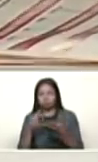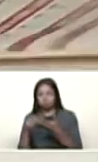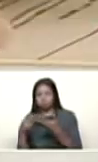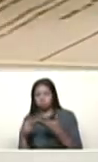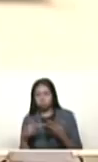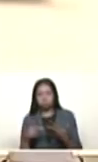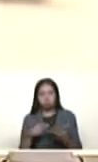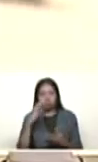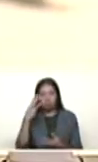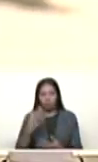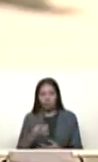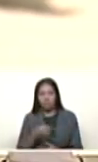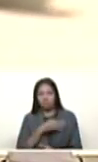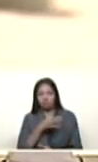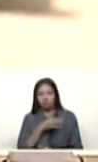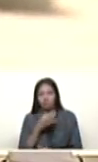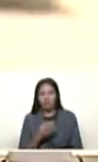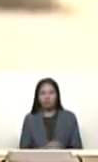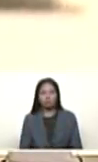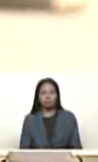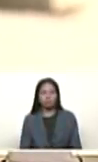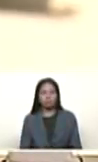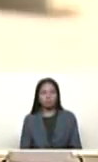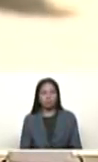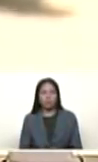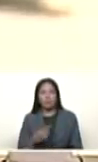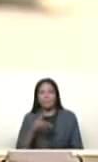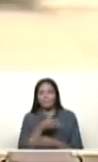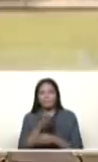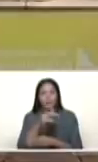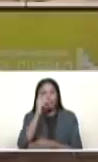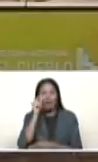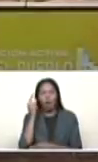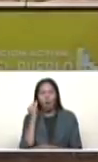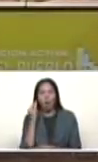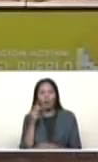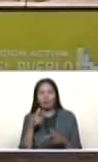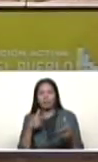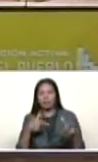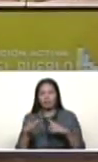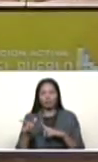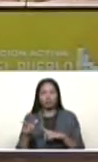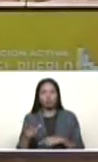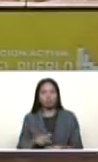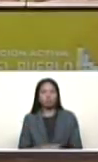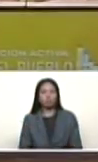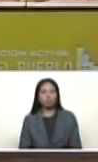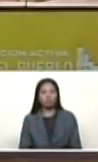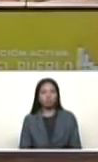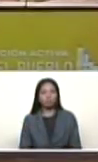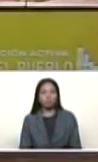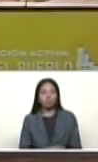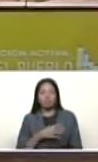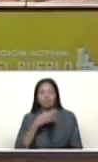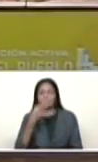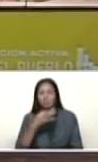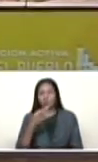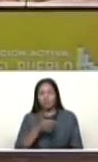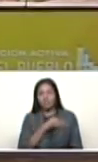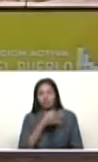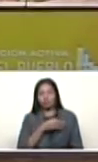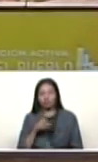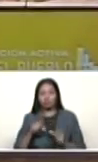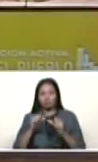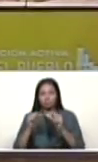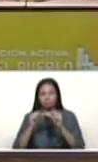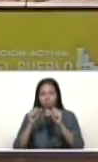seguridad social del país. Pescadores, pescadoras del país, seguridad social,